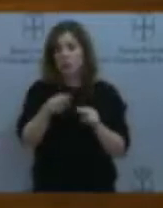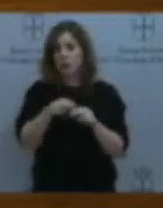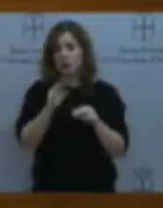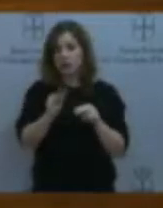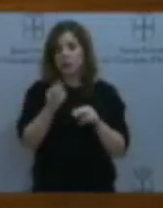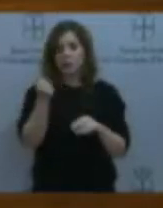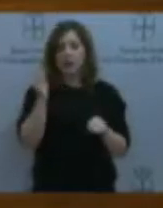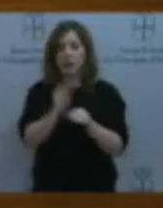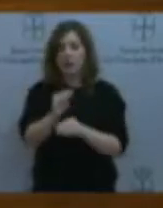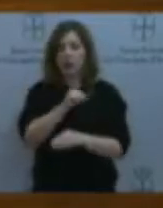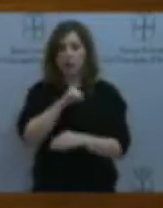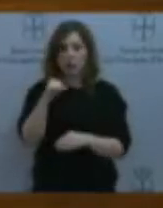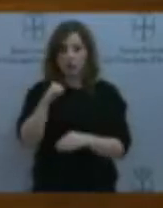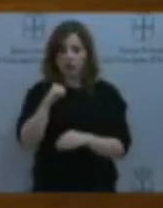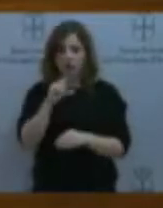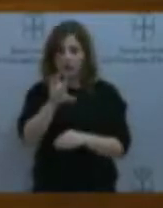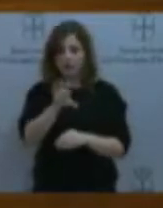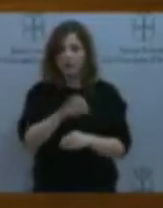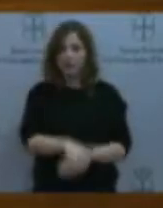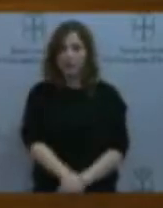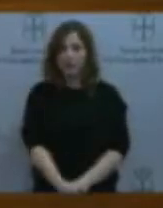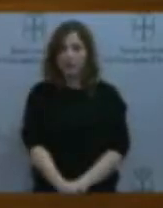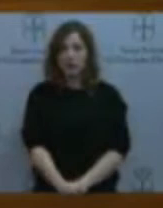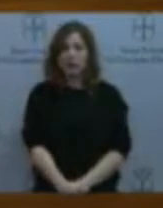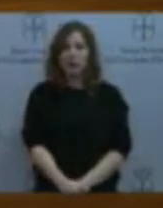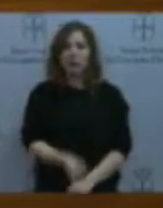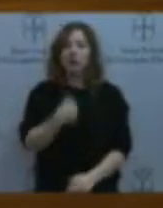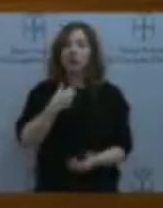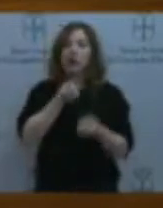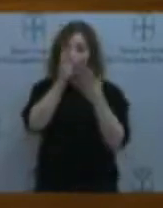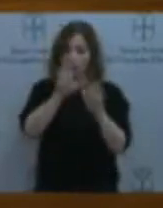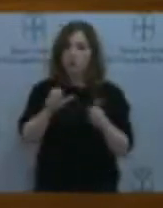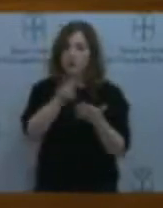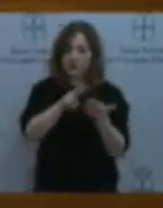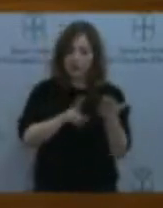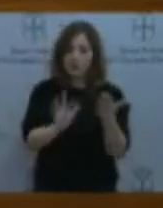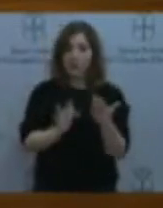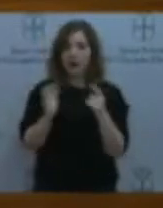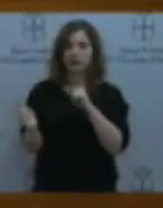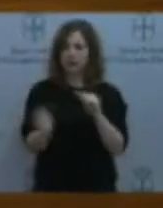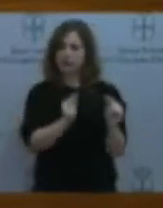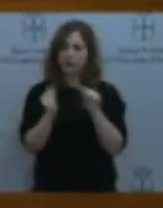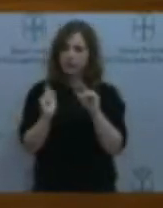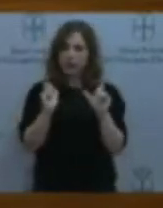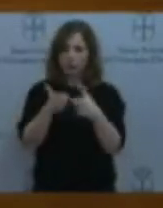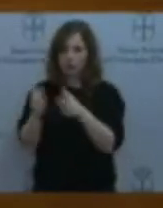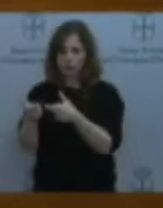Financiación autonómica. No solo me he leído los informes, sino que los hemos discutido en las reuniones de los distintos